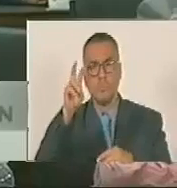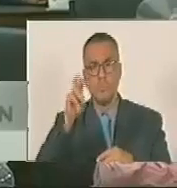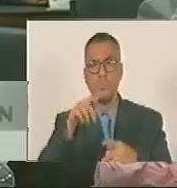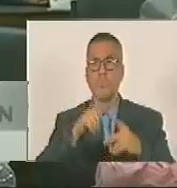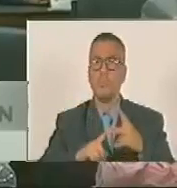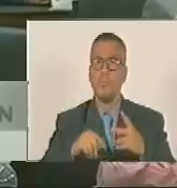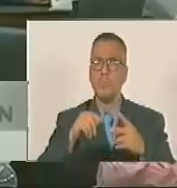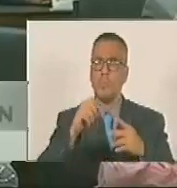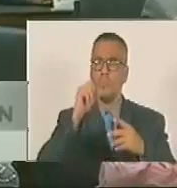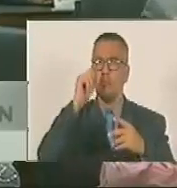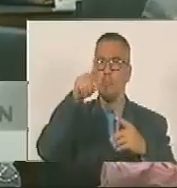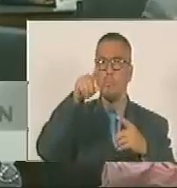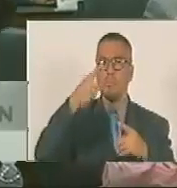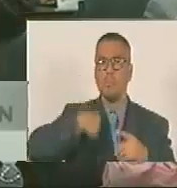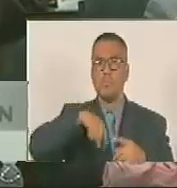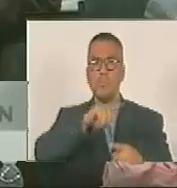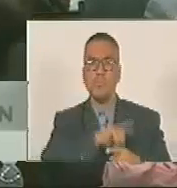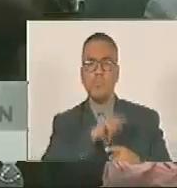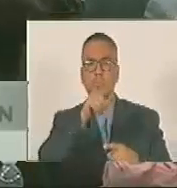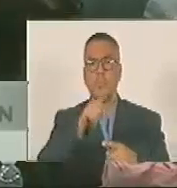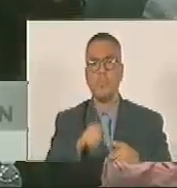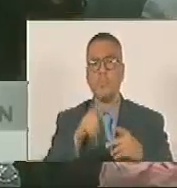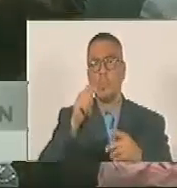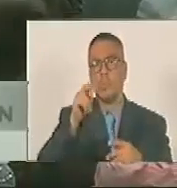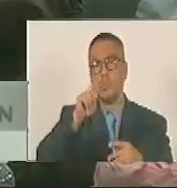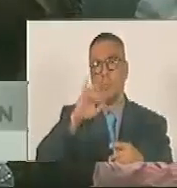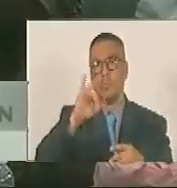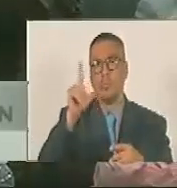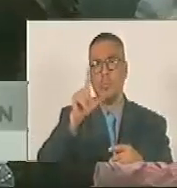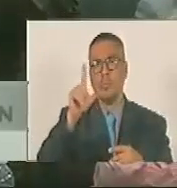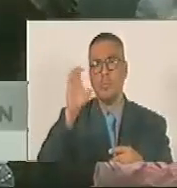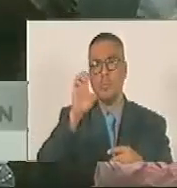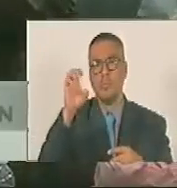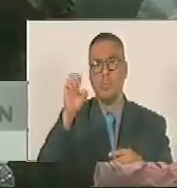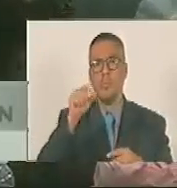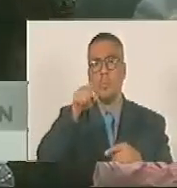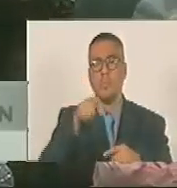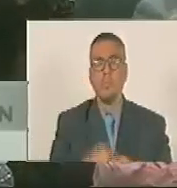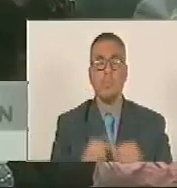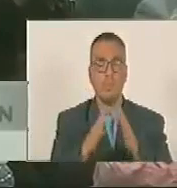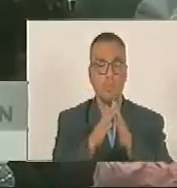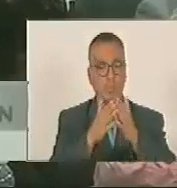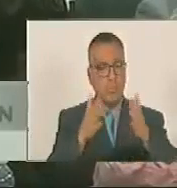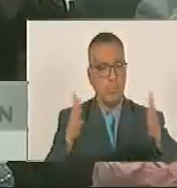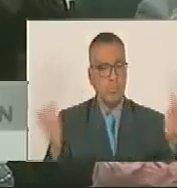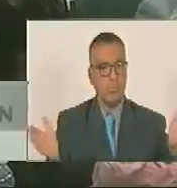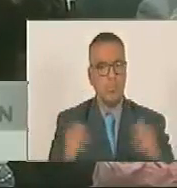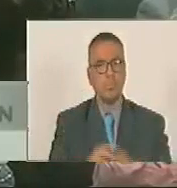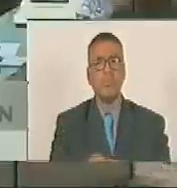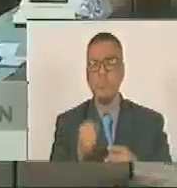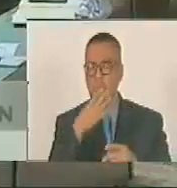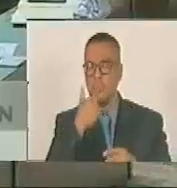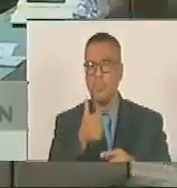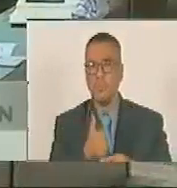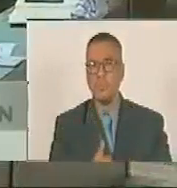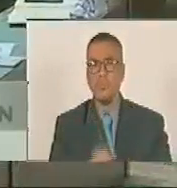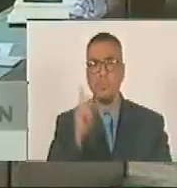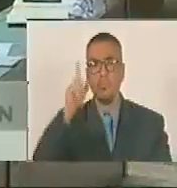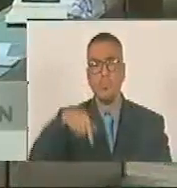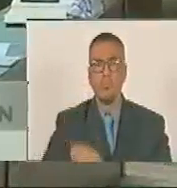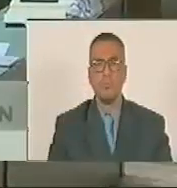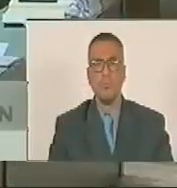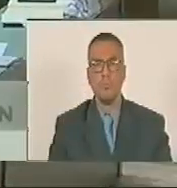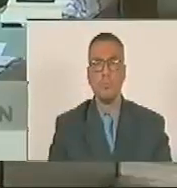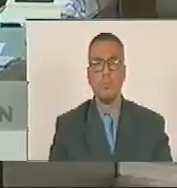un nuevo descubrimiento nuestro en relación a Turquille por esta amplia, fructífera y además con